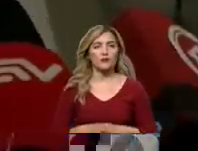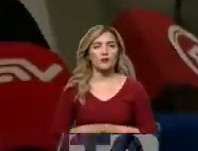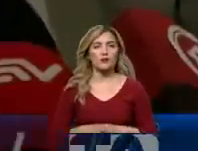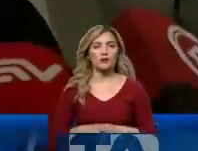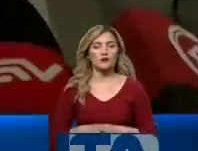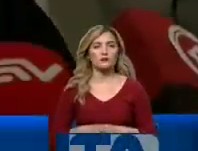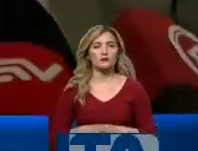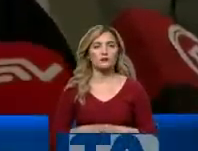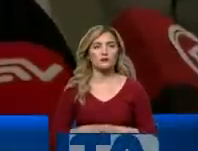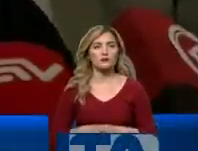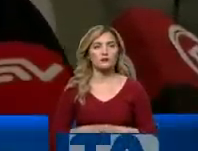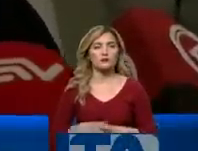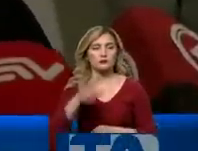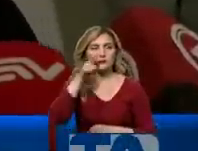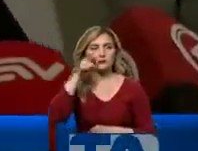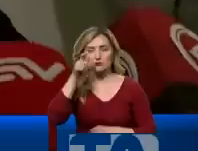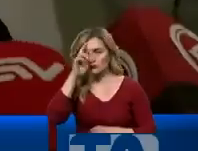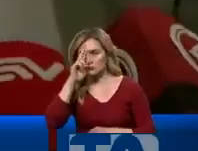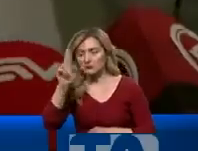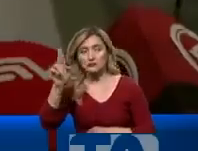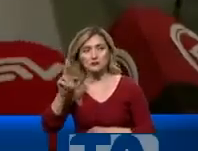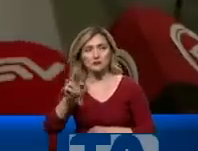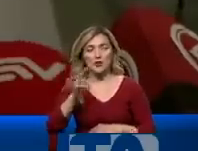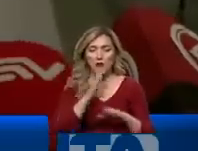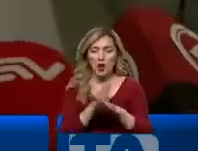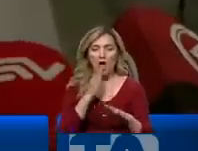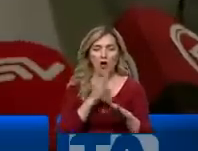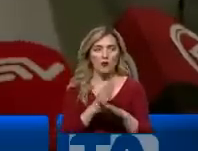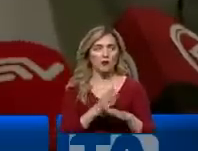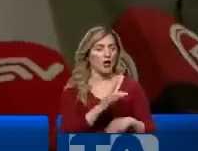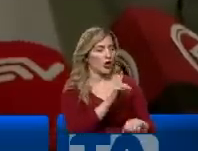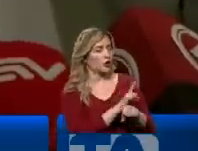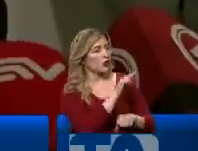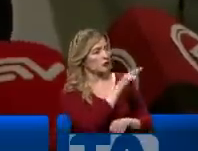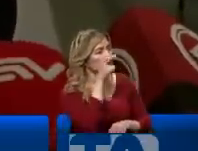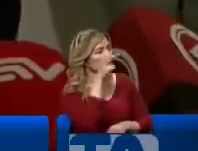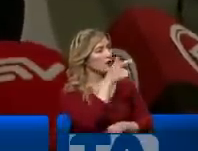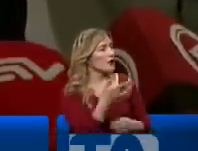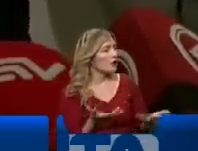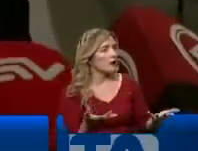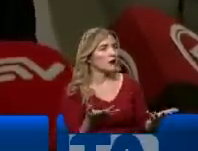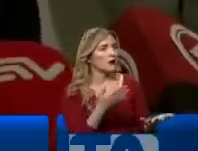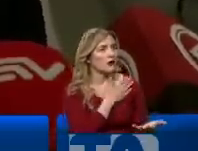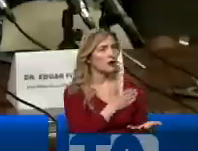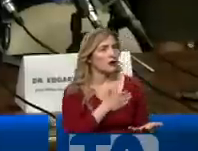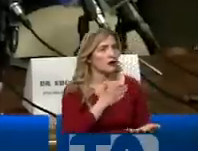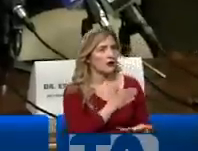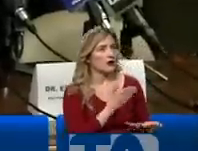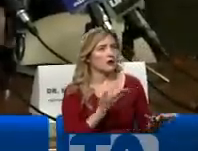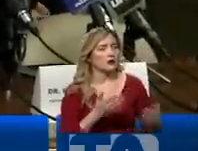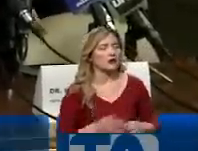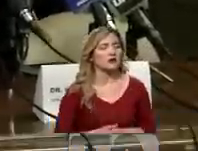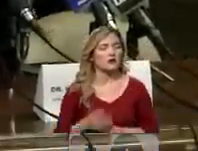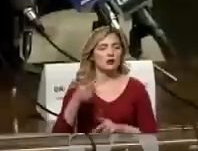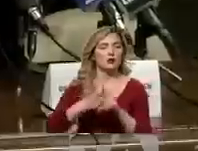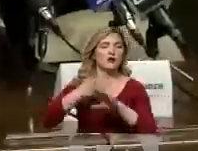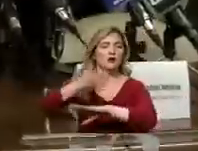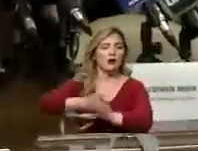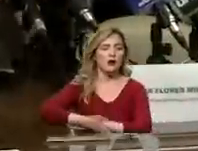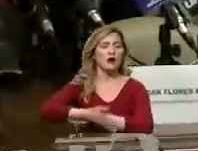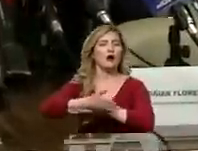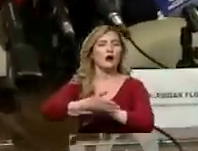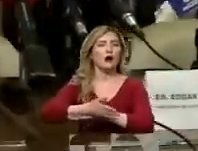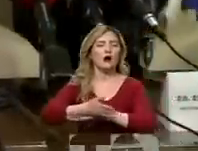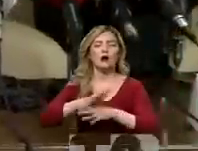y ella continúa hablando la dama, con todo respeto, se le dice, doctora, usted es la fiscal, ¿qué? Por favor, o sea... 2 meses después del caso ha